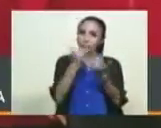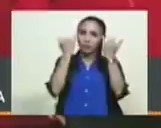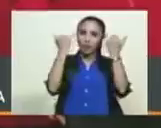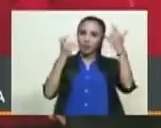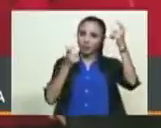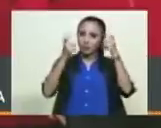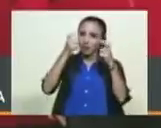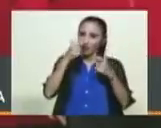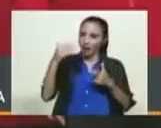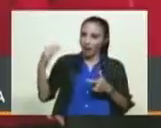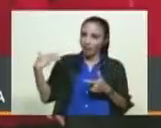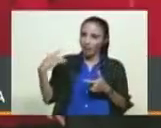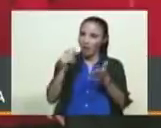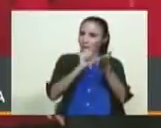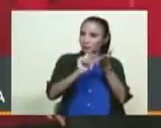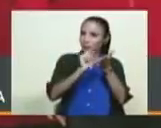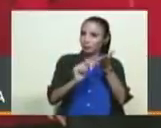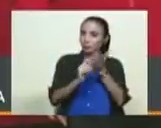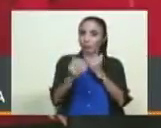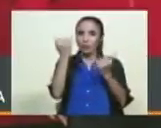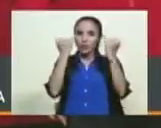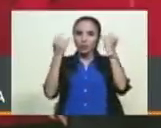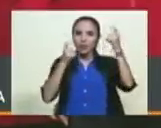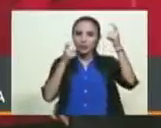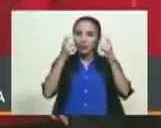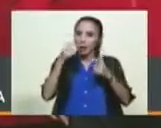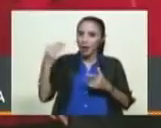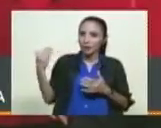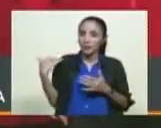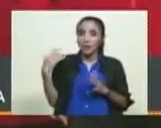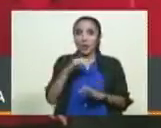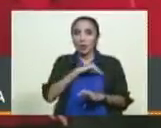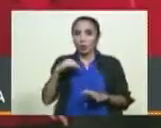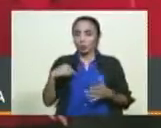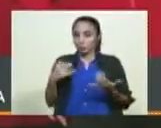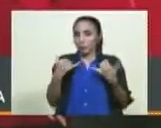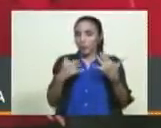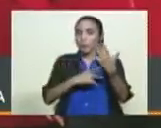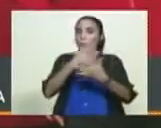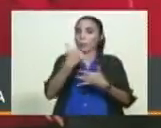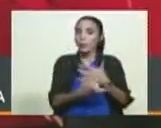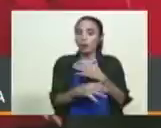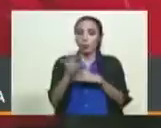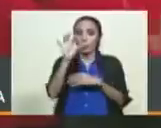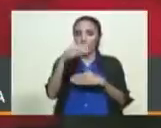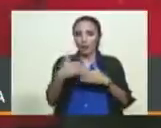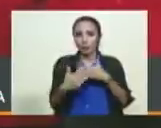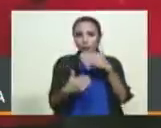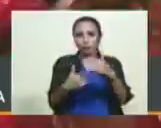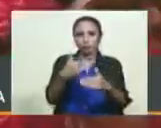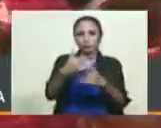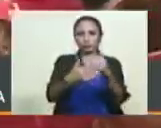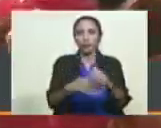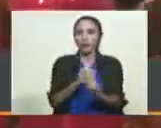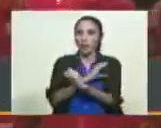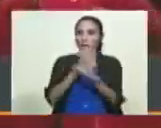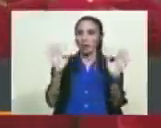patria escrito por nuestro comandante Chávez. Nosotros sí tenemos un proyecto de país muy claro